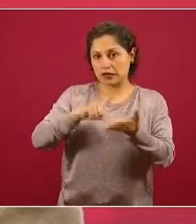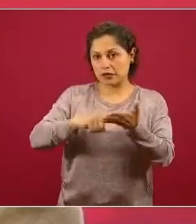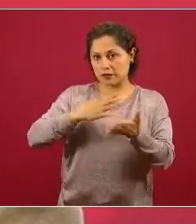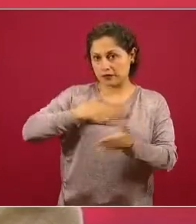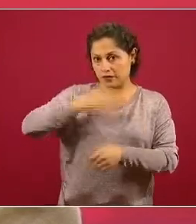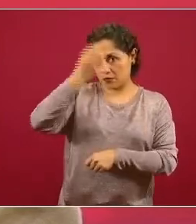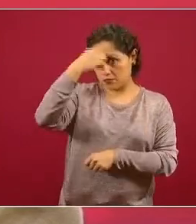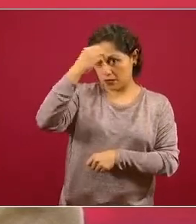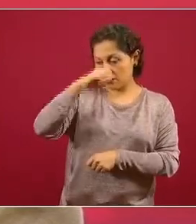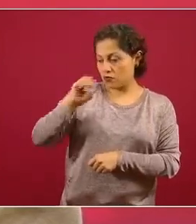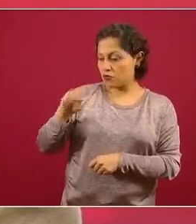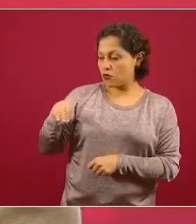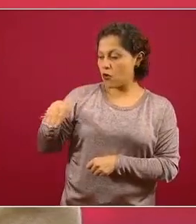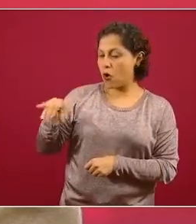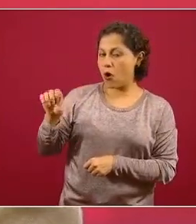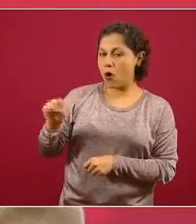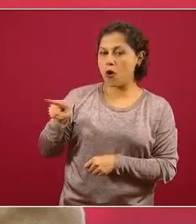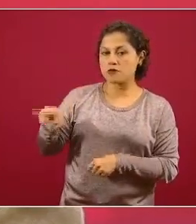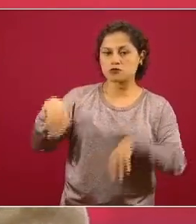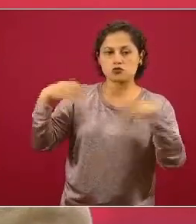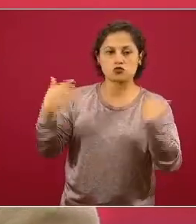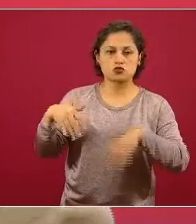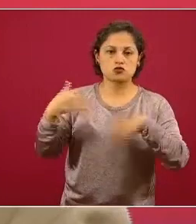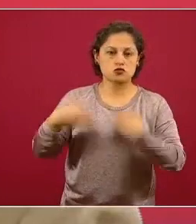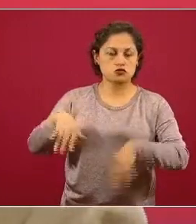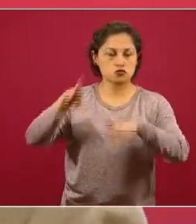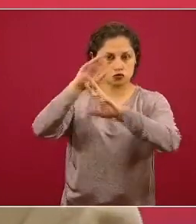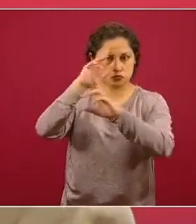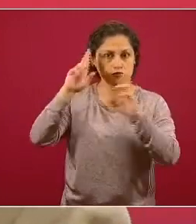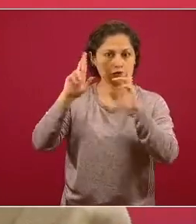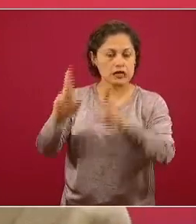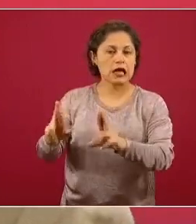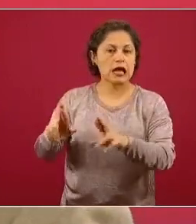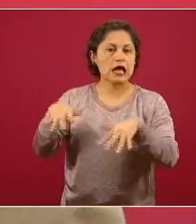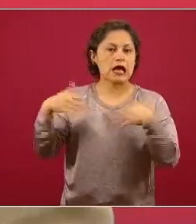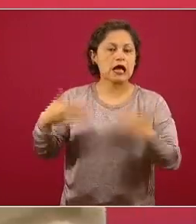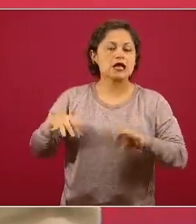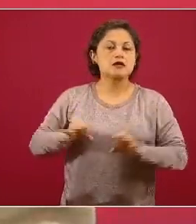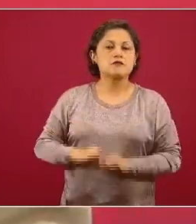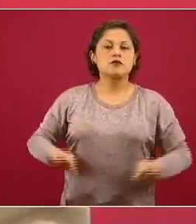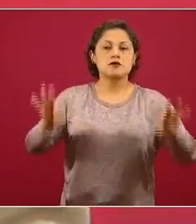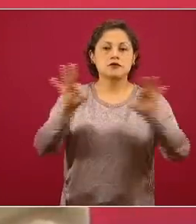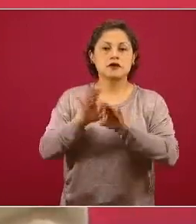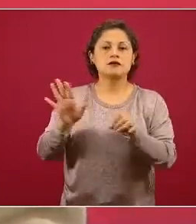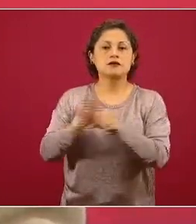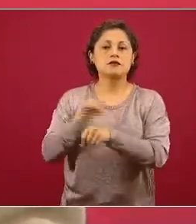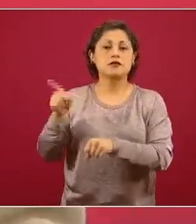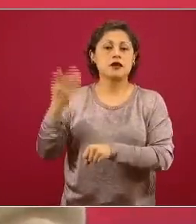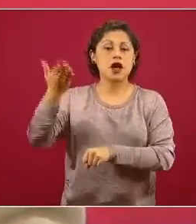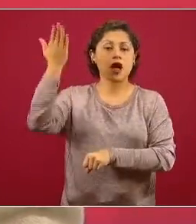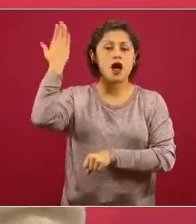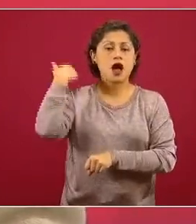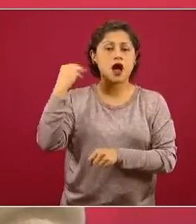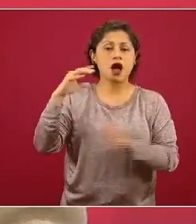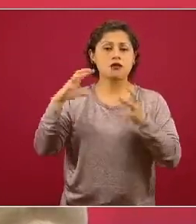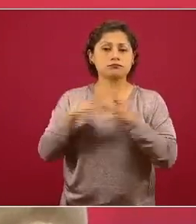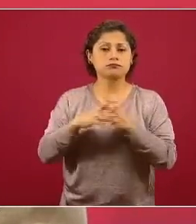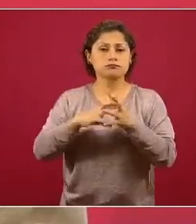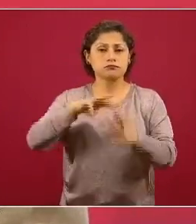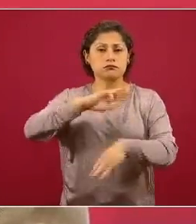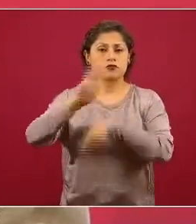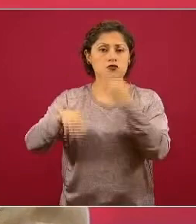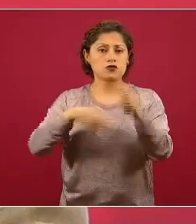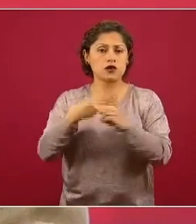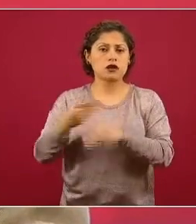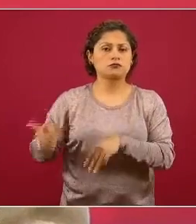un organismo que fue creado inmediatamente después de la Guerra Mundial, fue uno de los primeros organismos del sistema